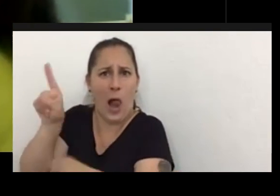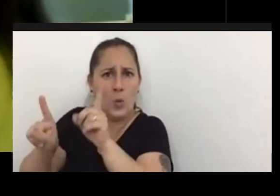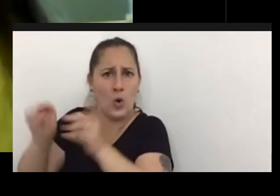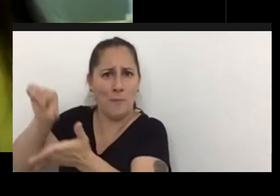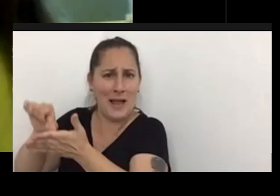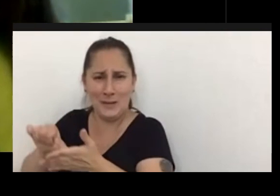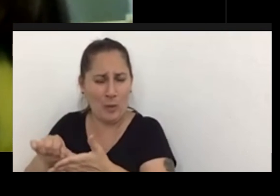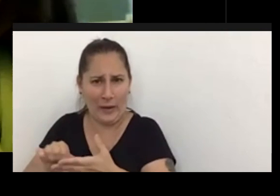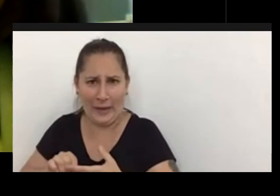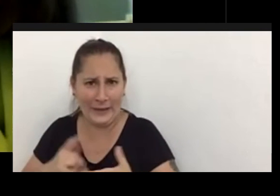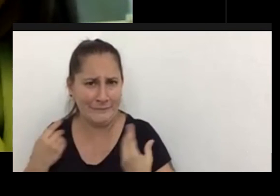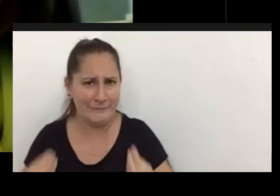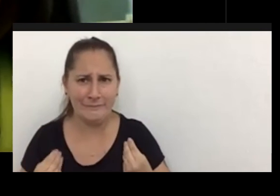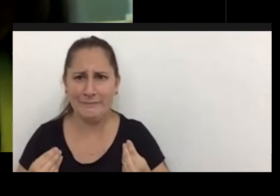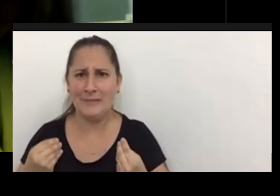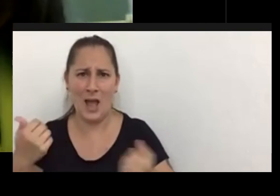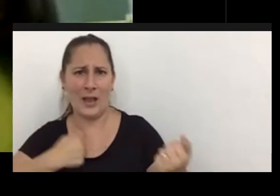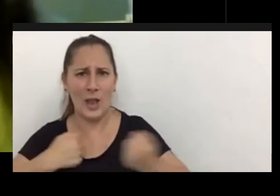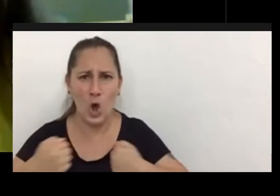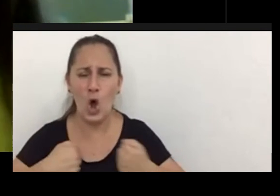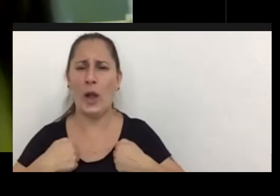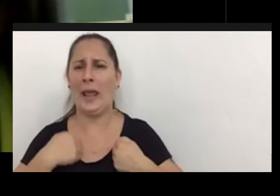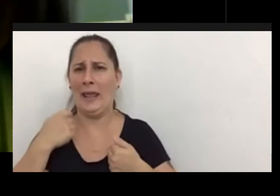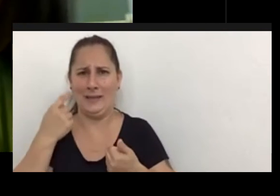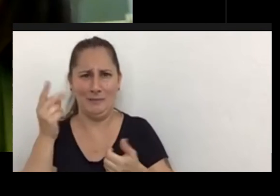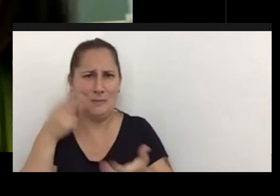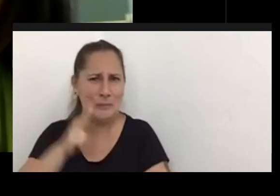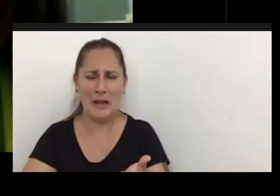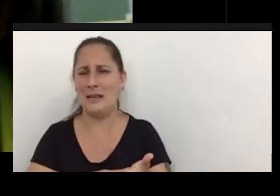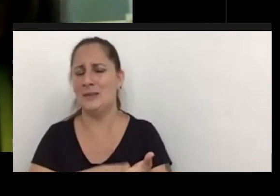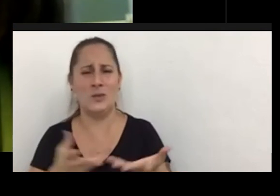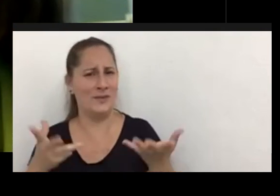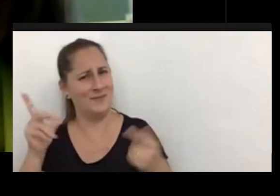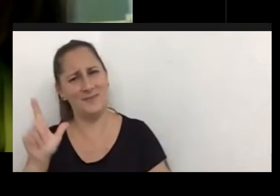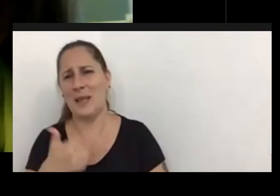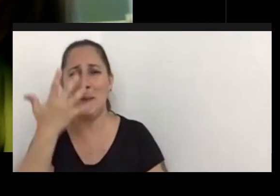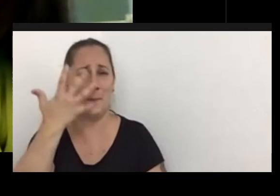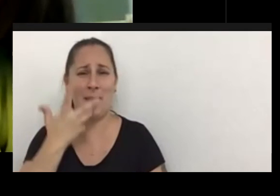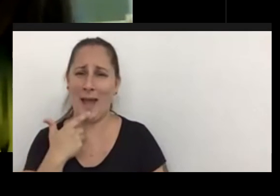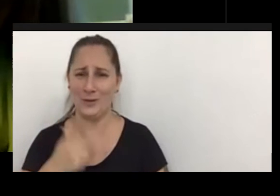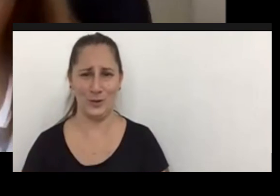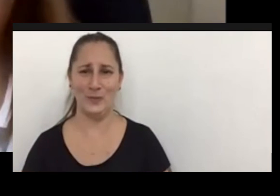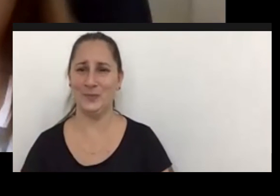La de los runners, No, me encantó, espectacular.